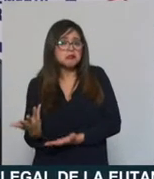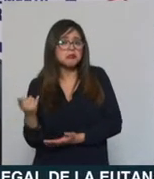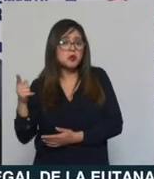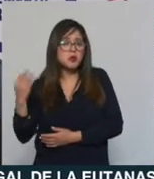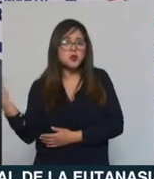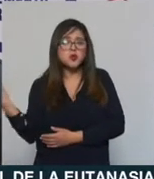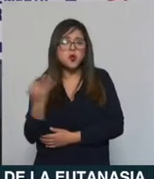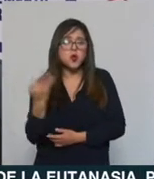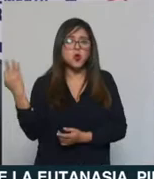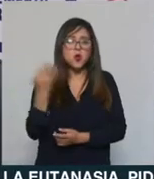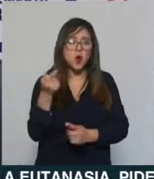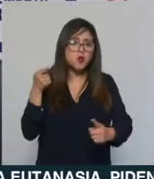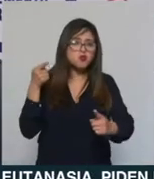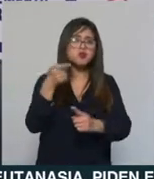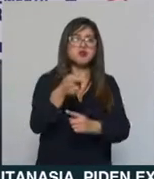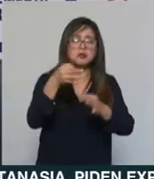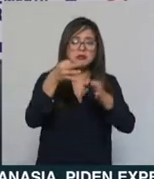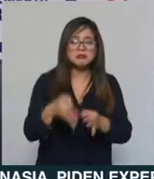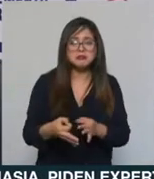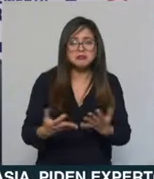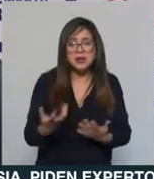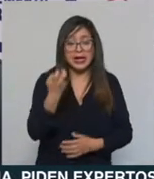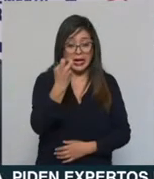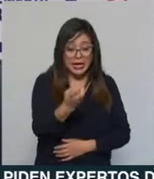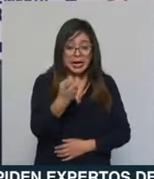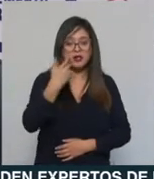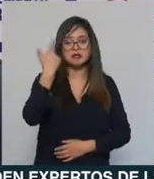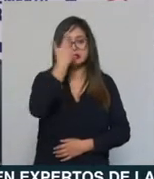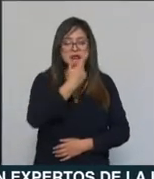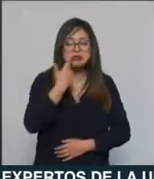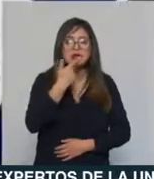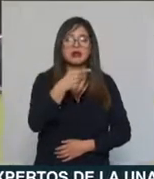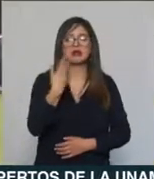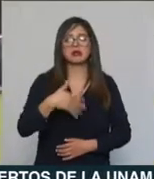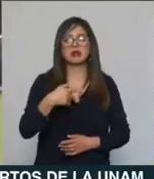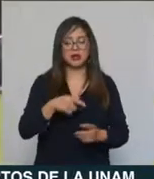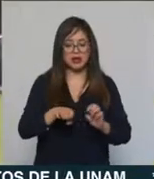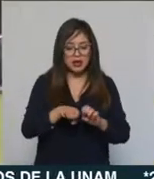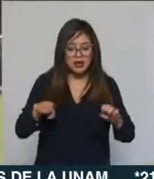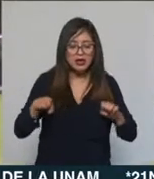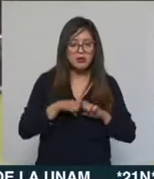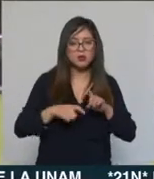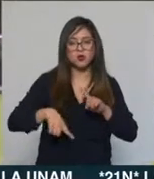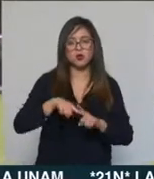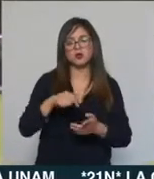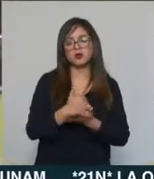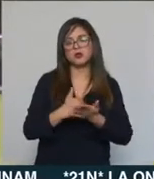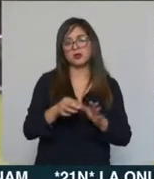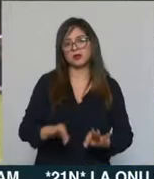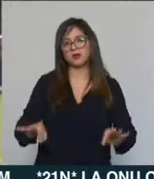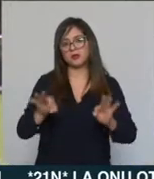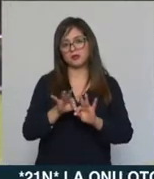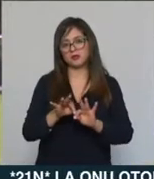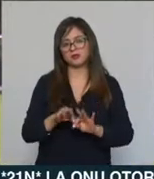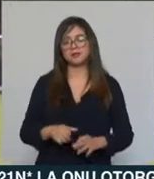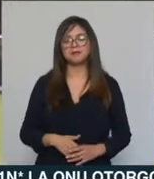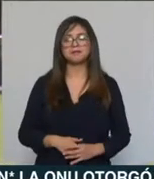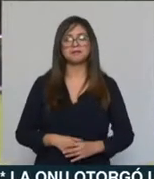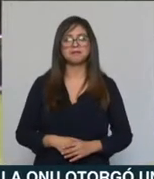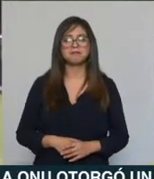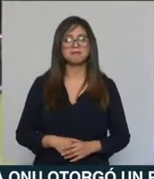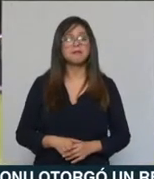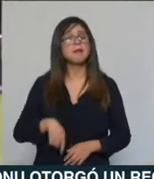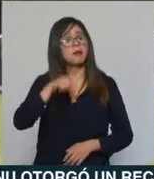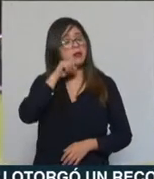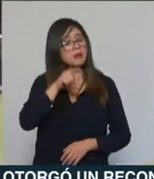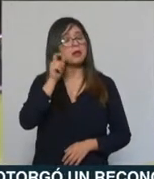goles encajados. Entonces eso para nosotros también es algo muy importante. El estratega del equipo cementero destacó que el desempeño de la